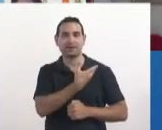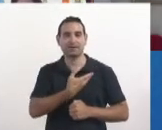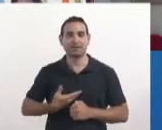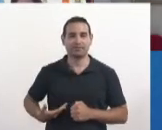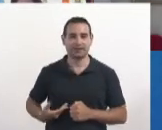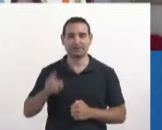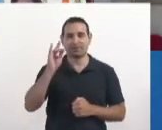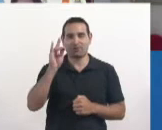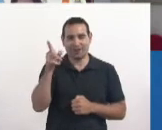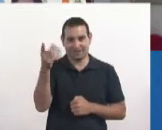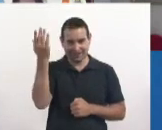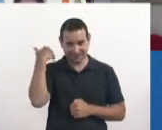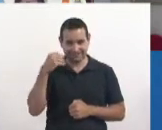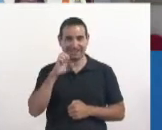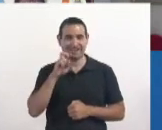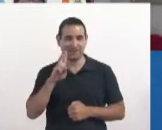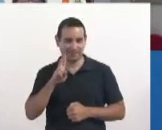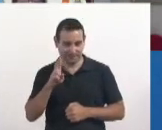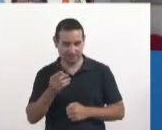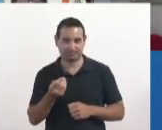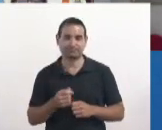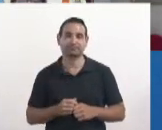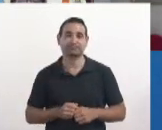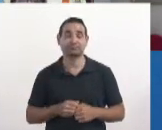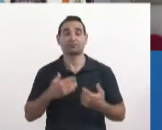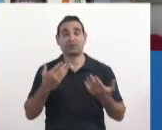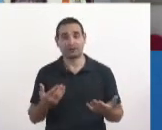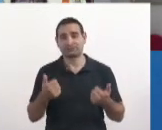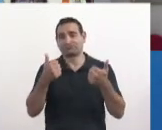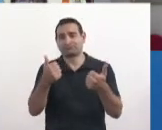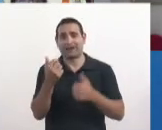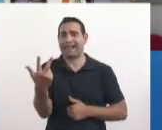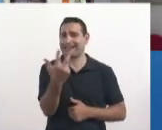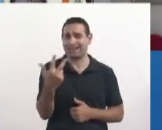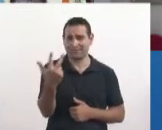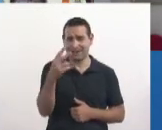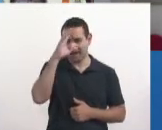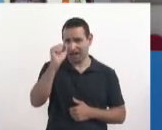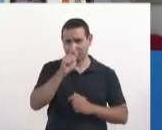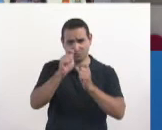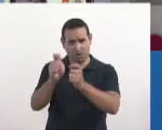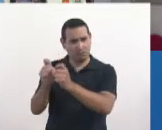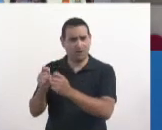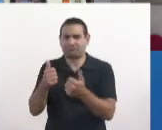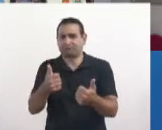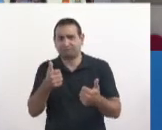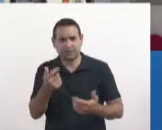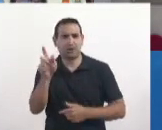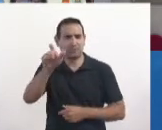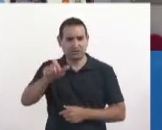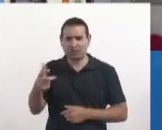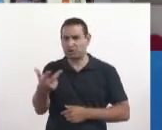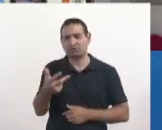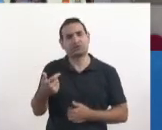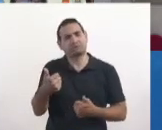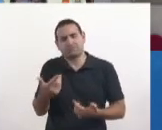el presidente boliviano Evo Morales. Así que bueno, celebro estos tres nombramientos que creo que son personas que van a hacer quedar